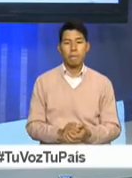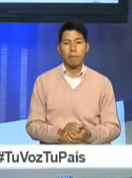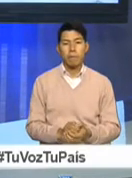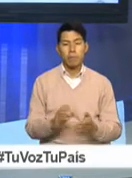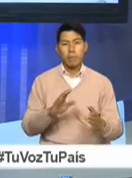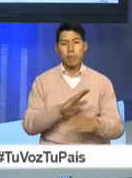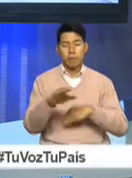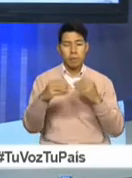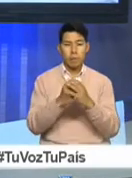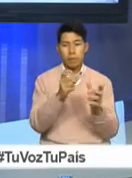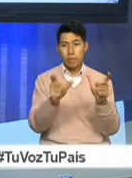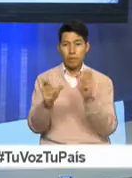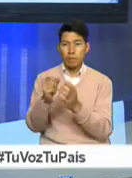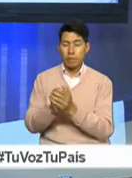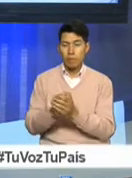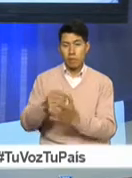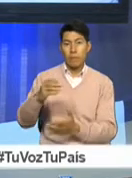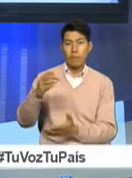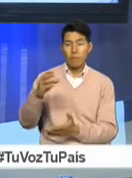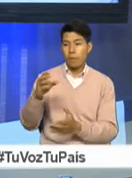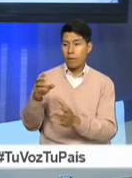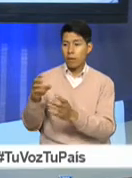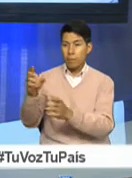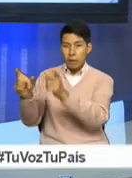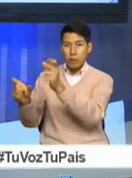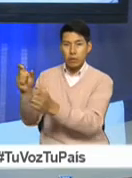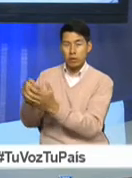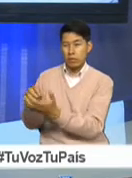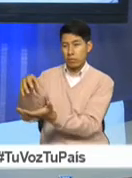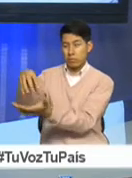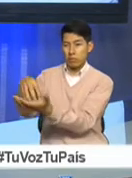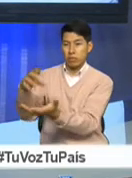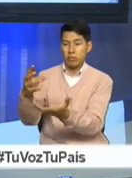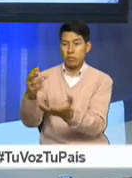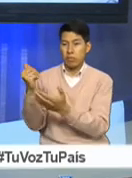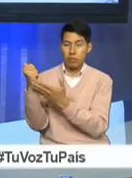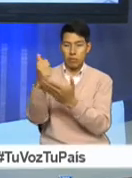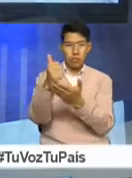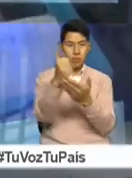realizó en apoyo a la iniciativa de la comunidad de policías de américa ameripol